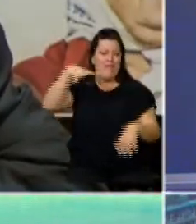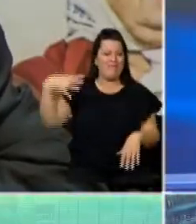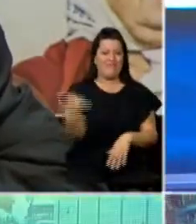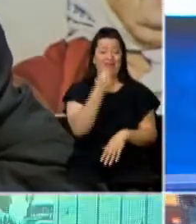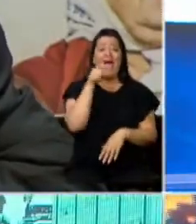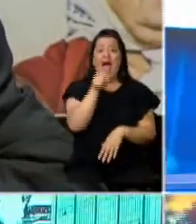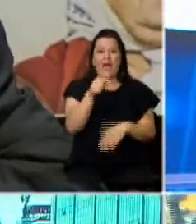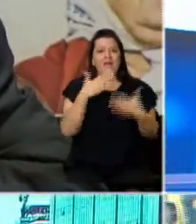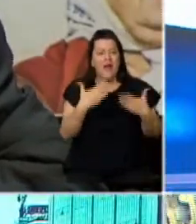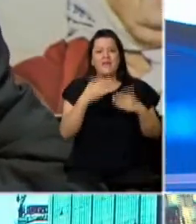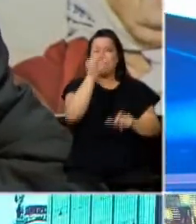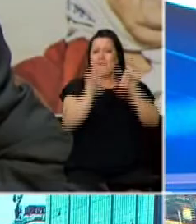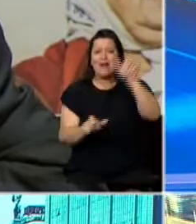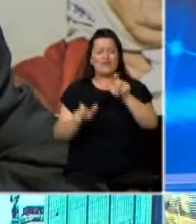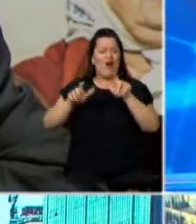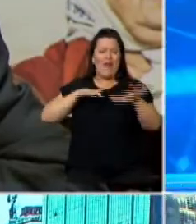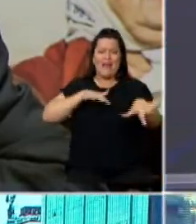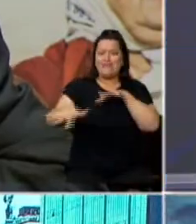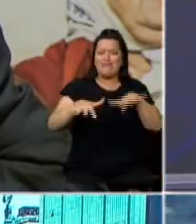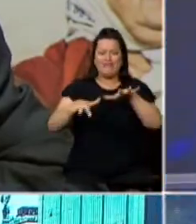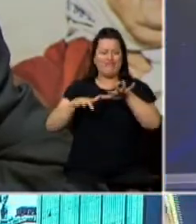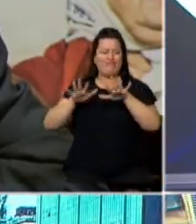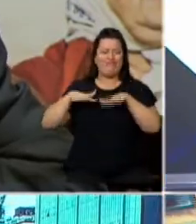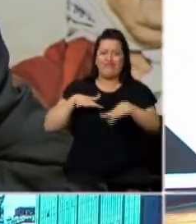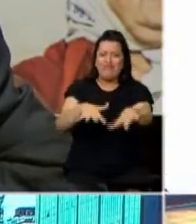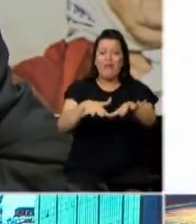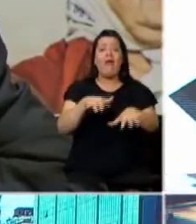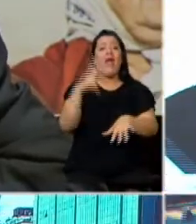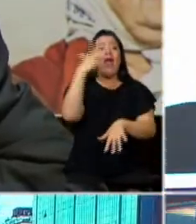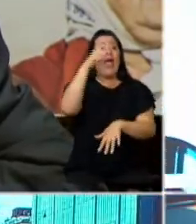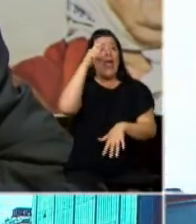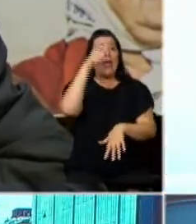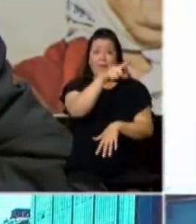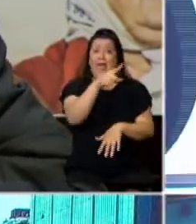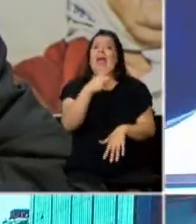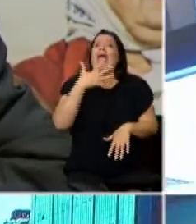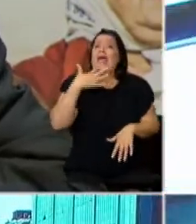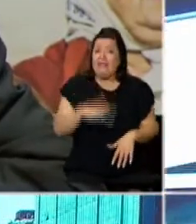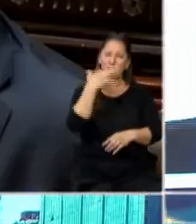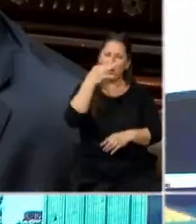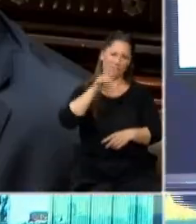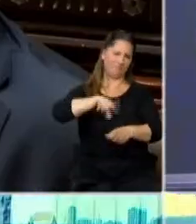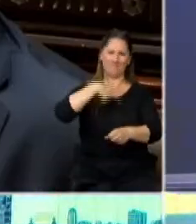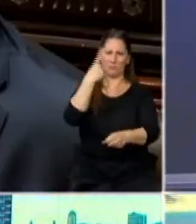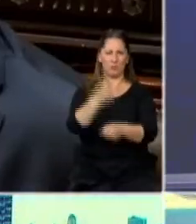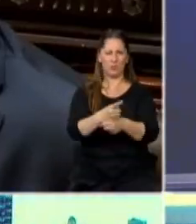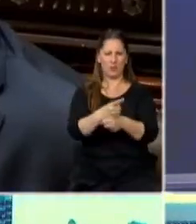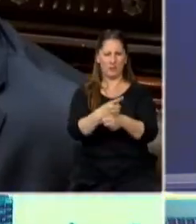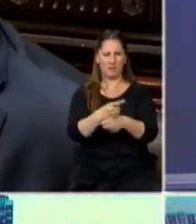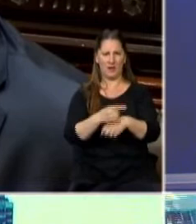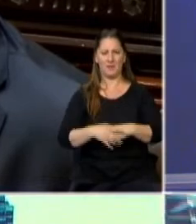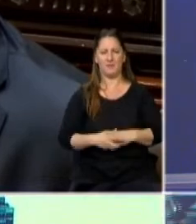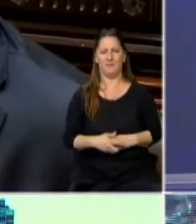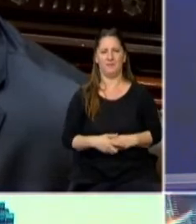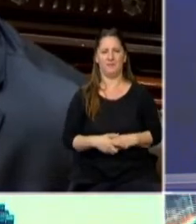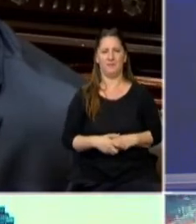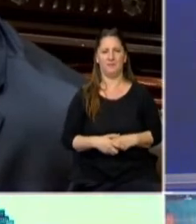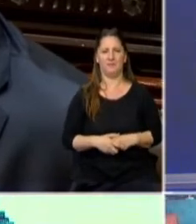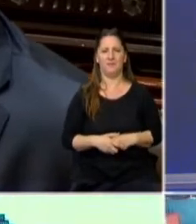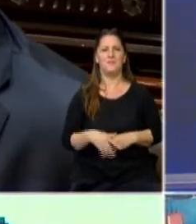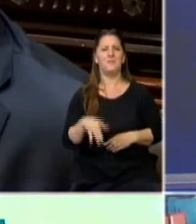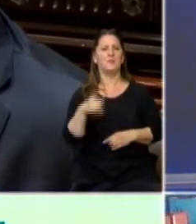Santa Cruz. Y ahí tenés 128, te falta alguno más. Y lo que me decían del interbloque federal es que seguramente